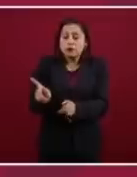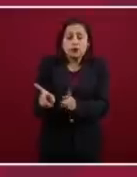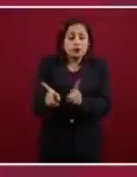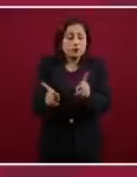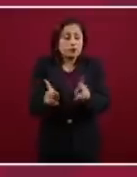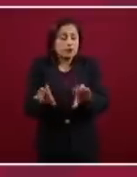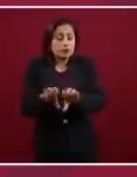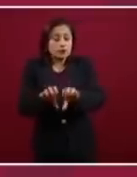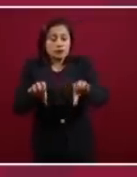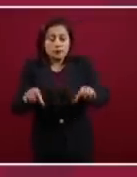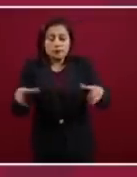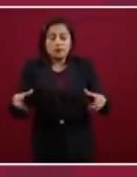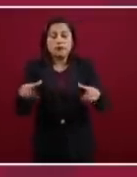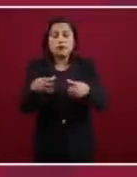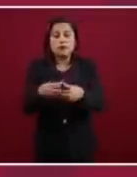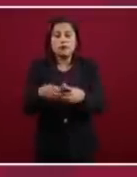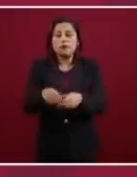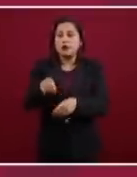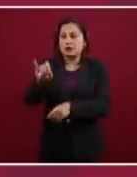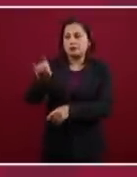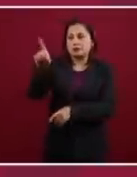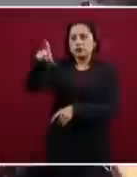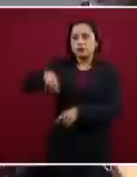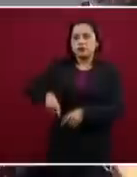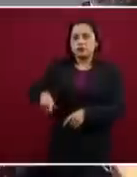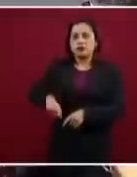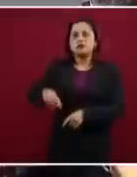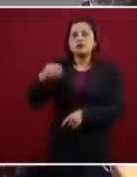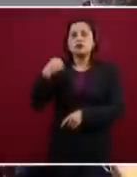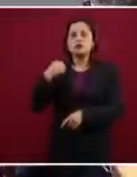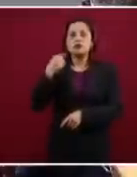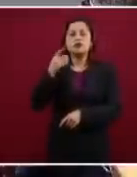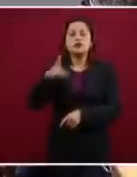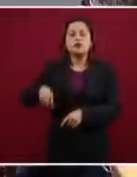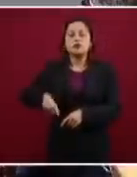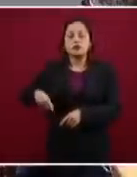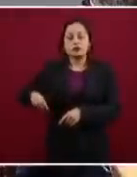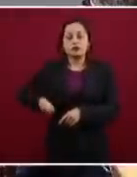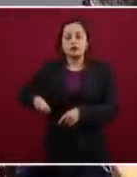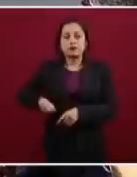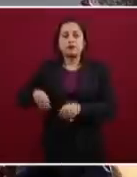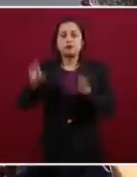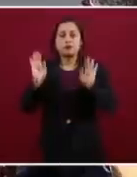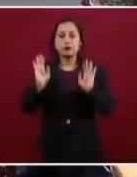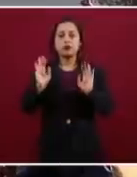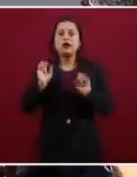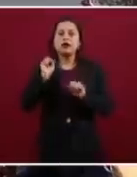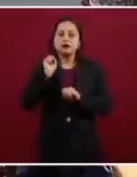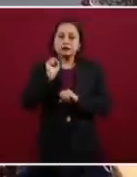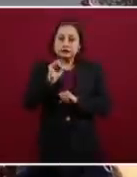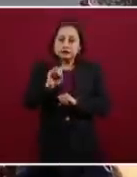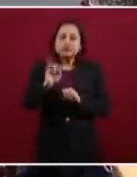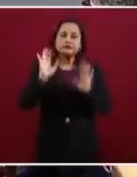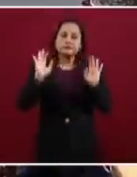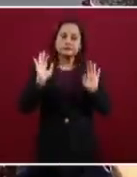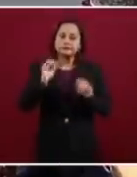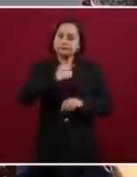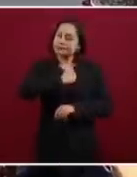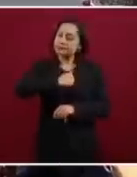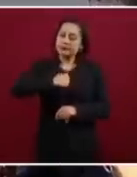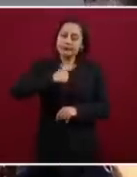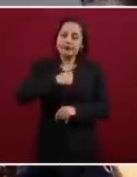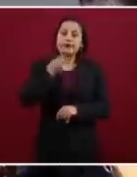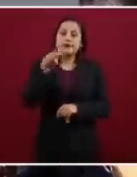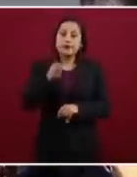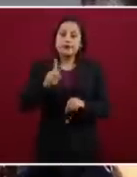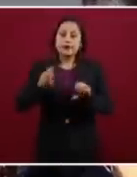no es algo por el gobierno sí pero es entre ellos lamentable completamente porque